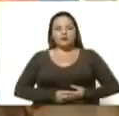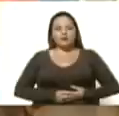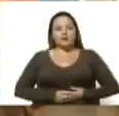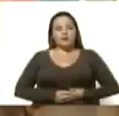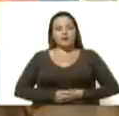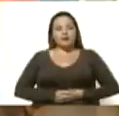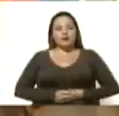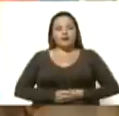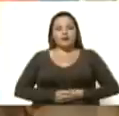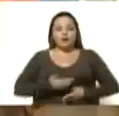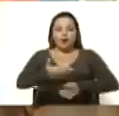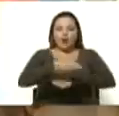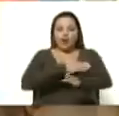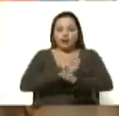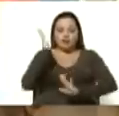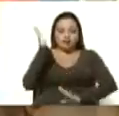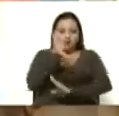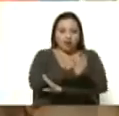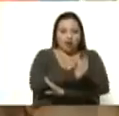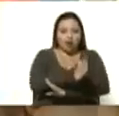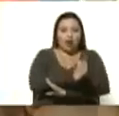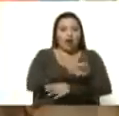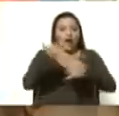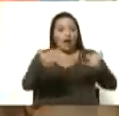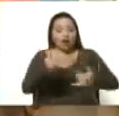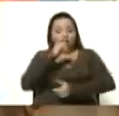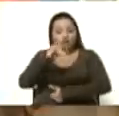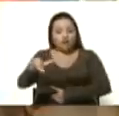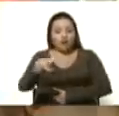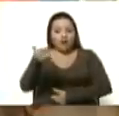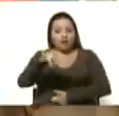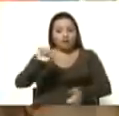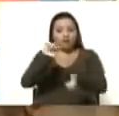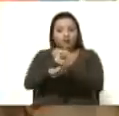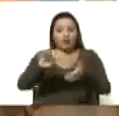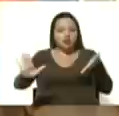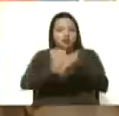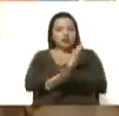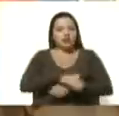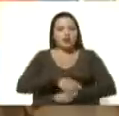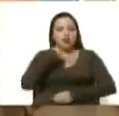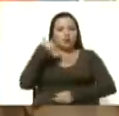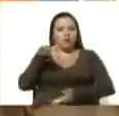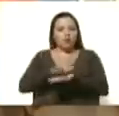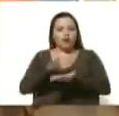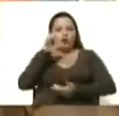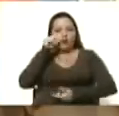previamente imputados y ahora acusados en el caso Carlos Lanz.